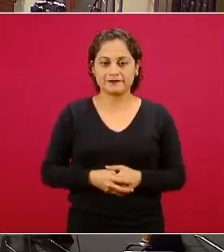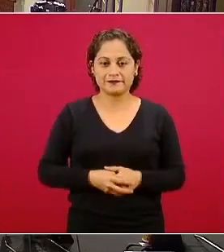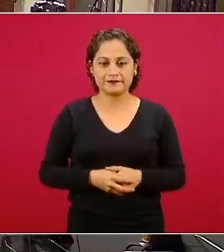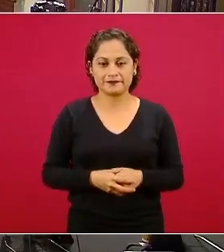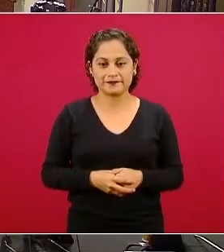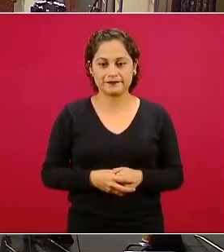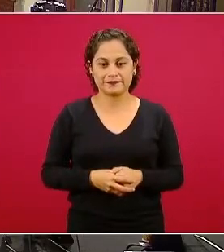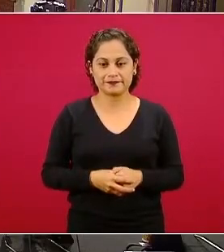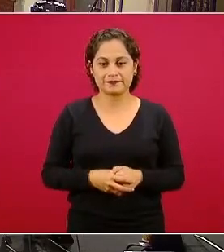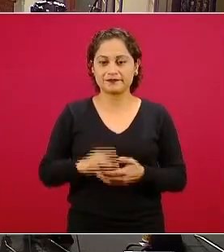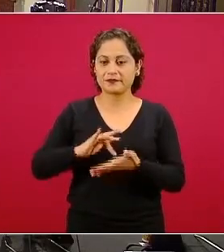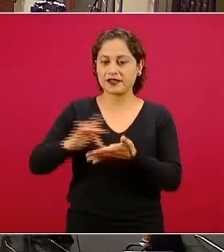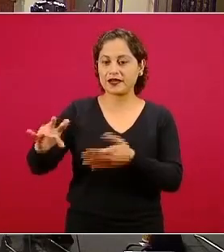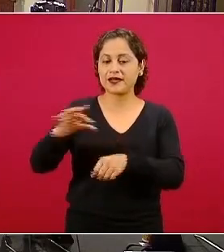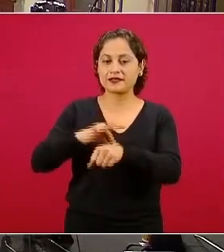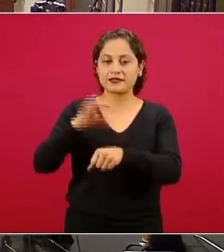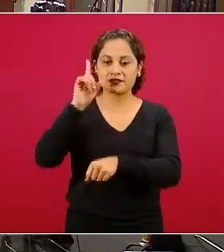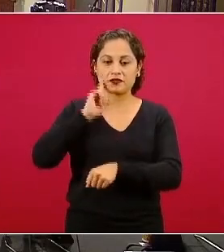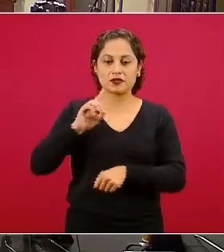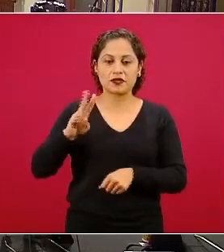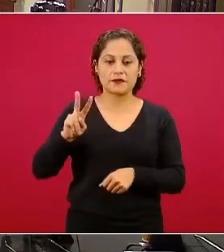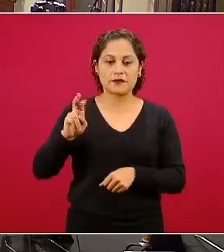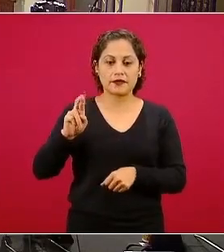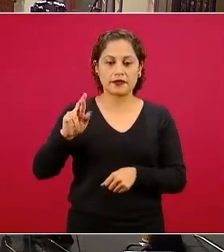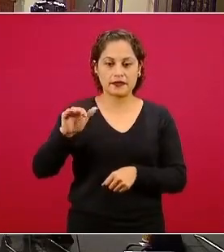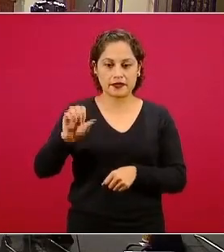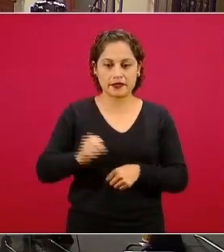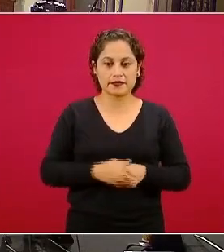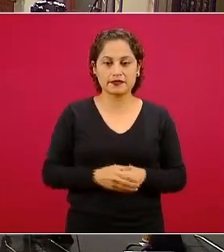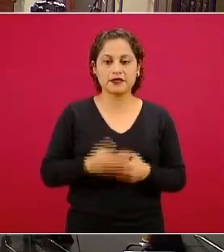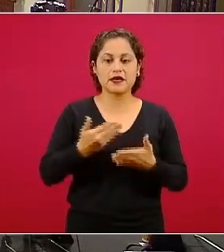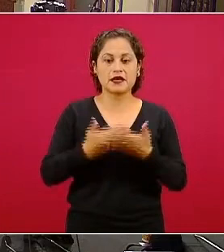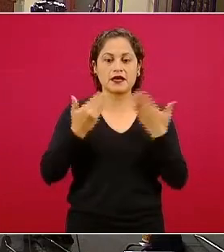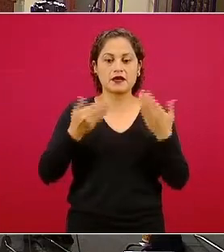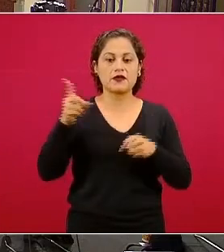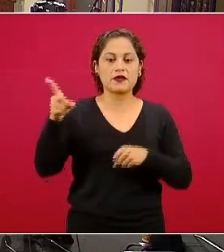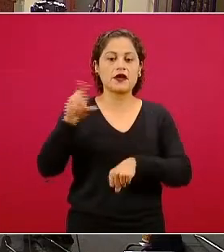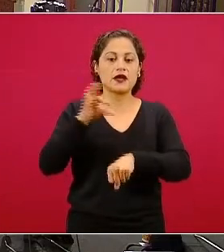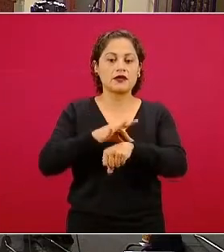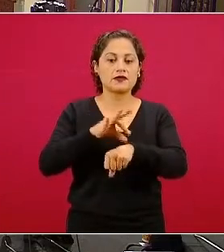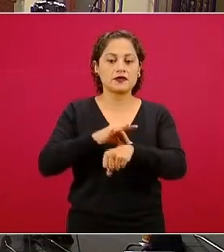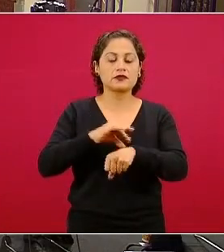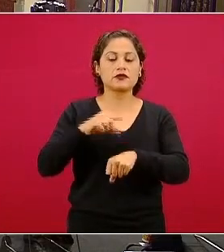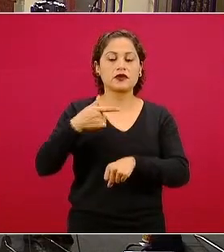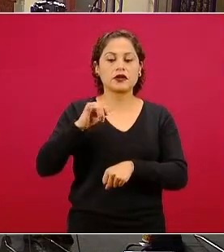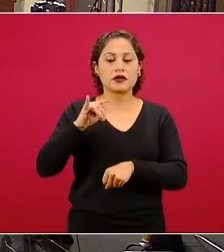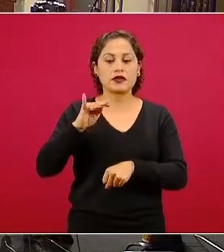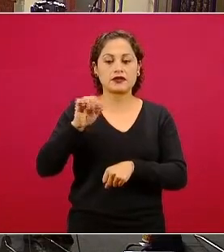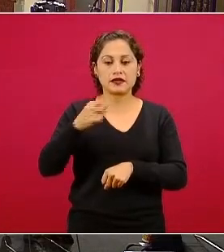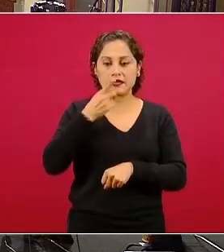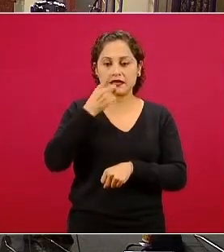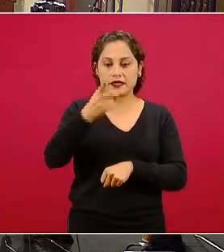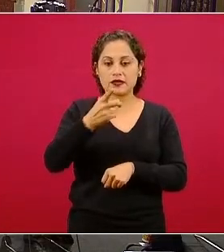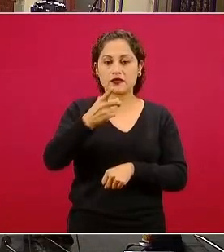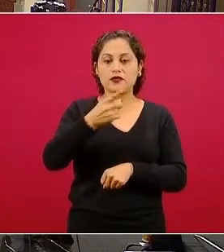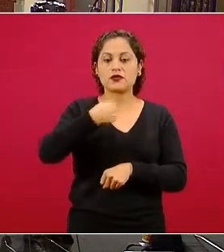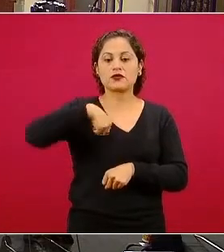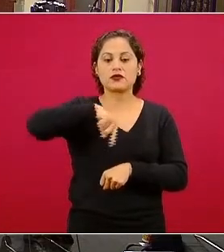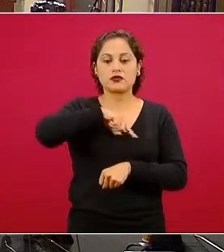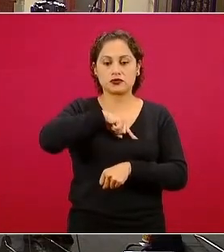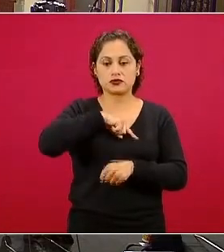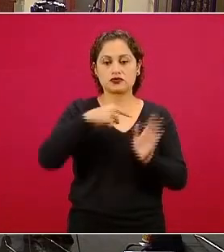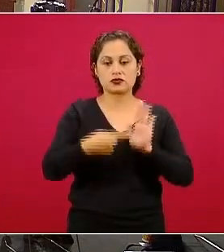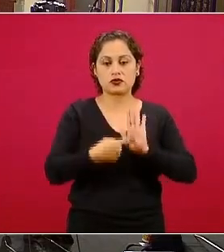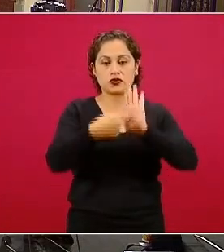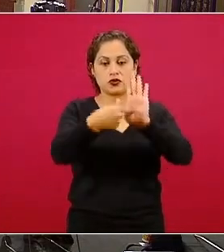Gracias, doctora Veras. Bueno, enseguida, como había dicho el doctor López-Gatell, vamos a hacer una demostración. Ya les dije yo que